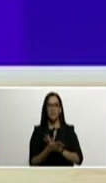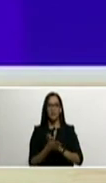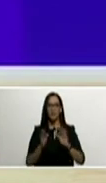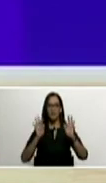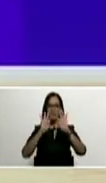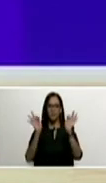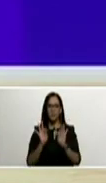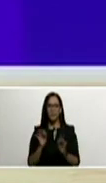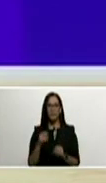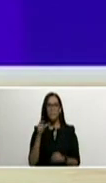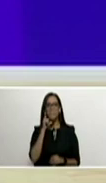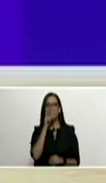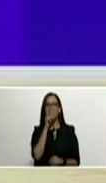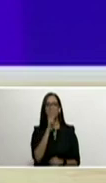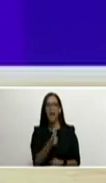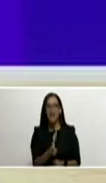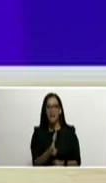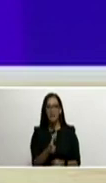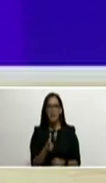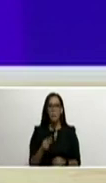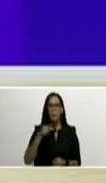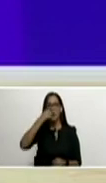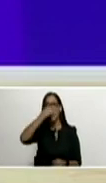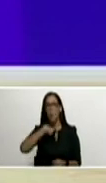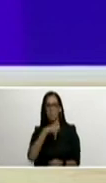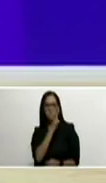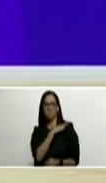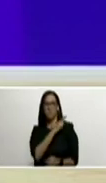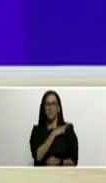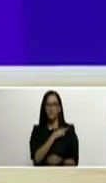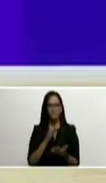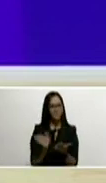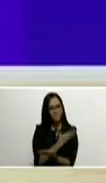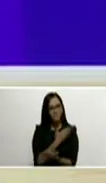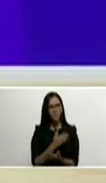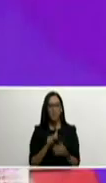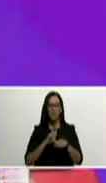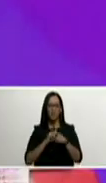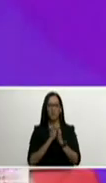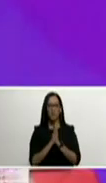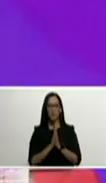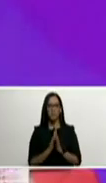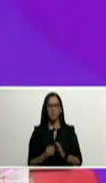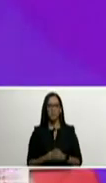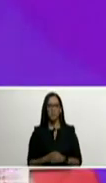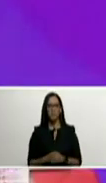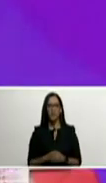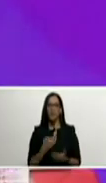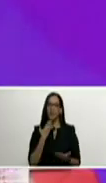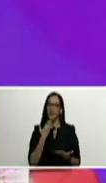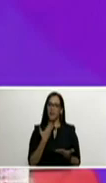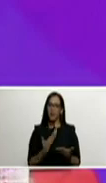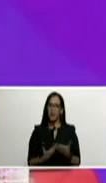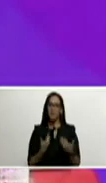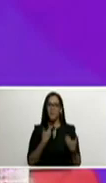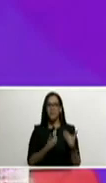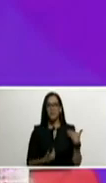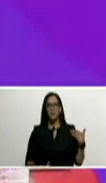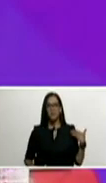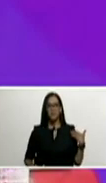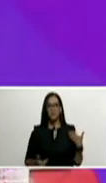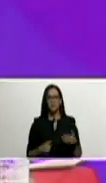negativos que traemos por el machismo y otras rémoras. Doctora, por favor. Gracias, presidente.